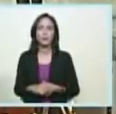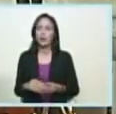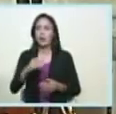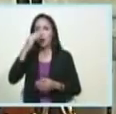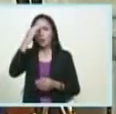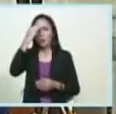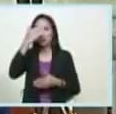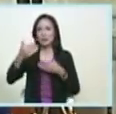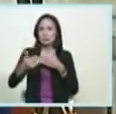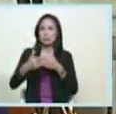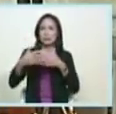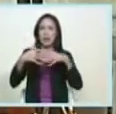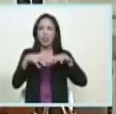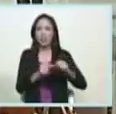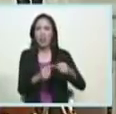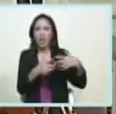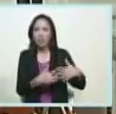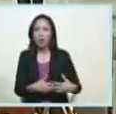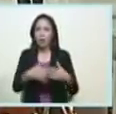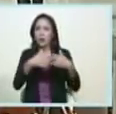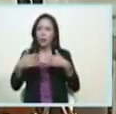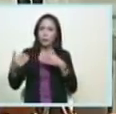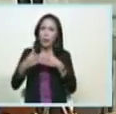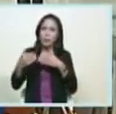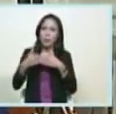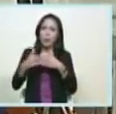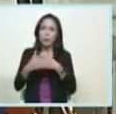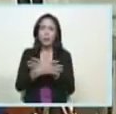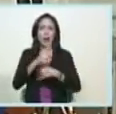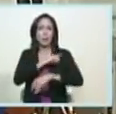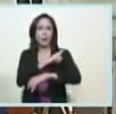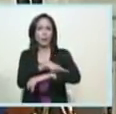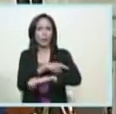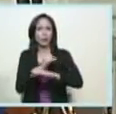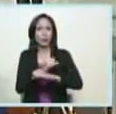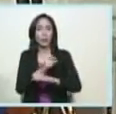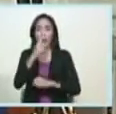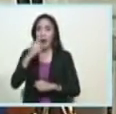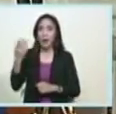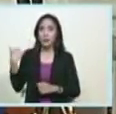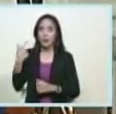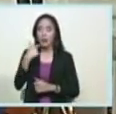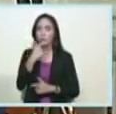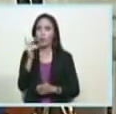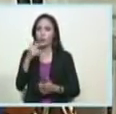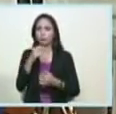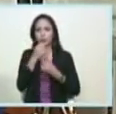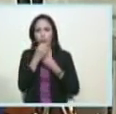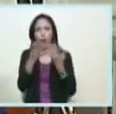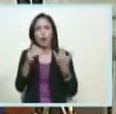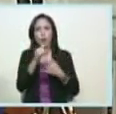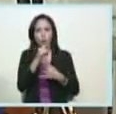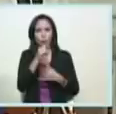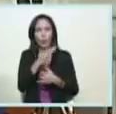agresiones imperialistas nos hacen más fuertes ayer lo dije en el acto de la armada